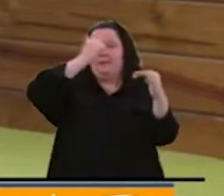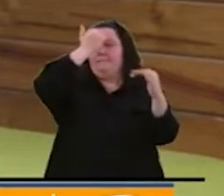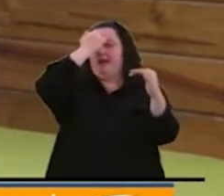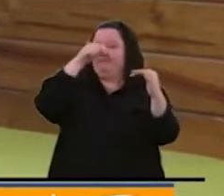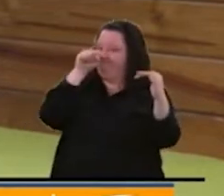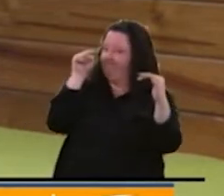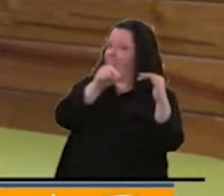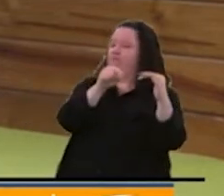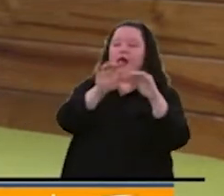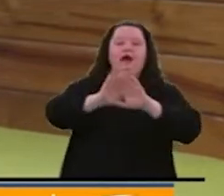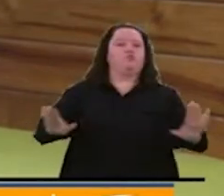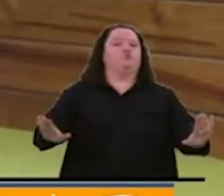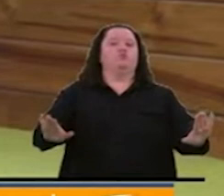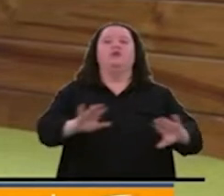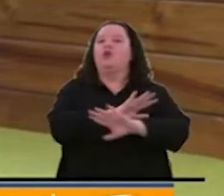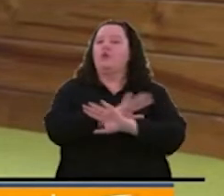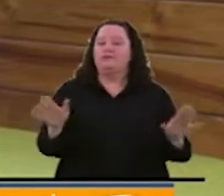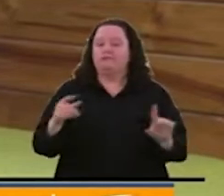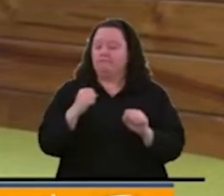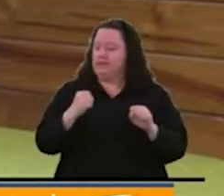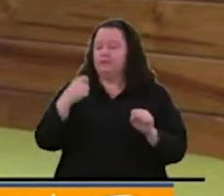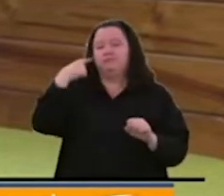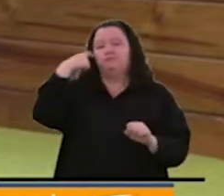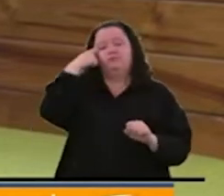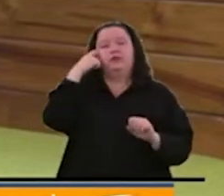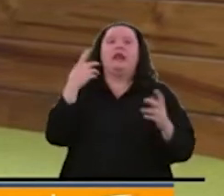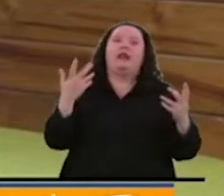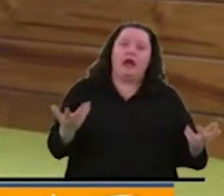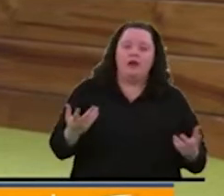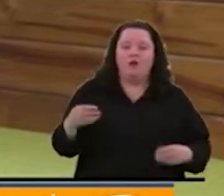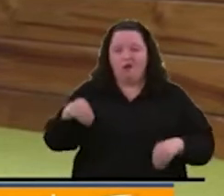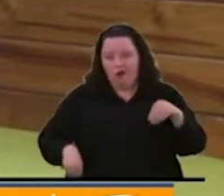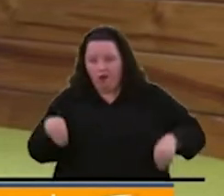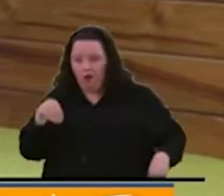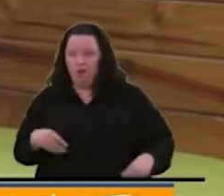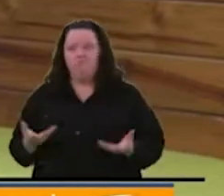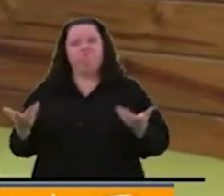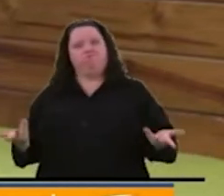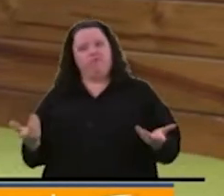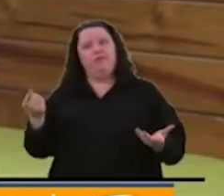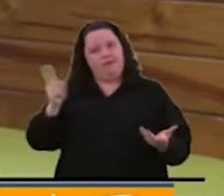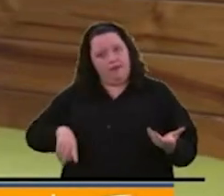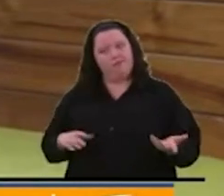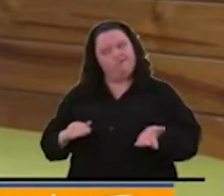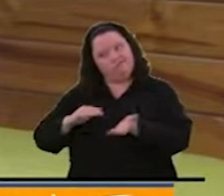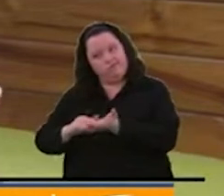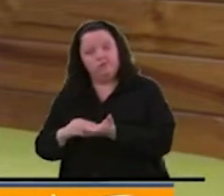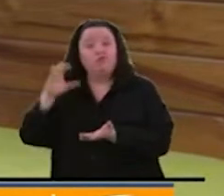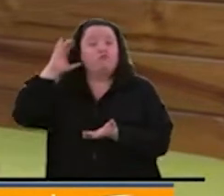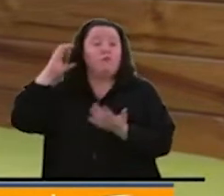siendo el principal desafío. Por supuesto enfrentar la corrupción que aún